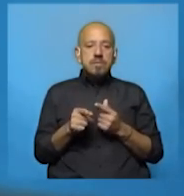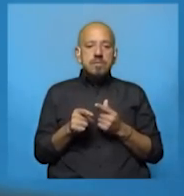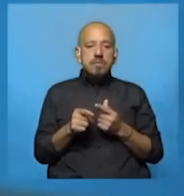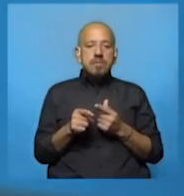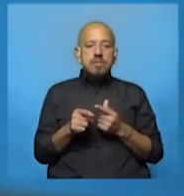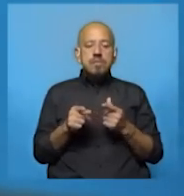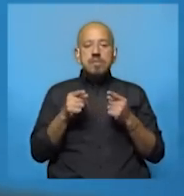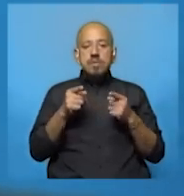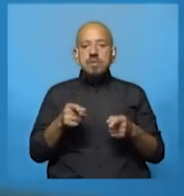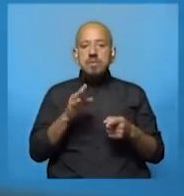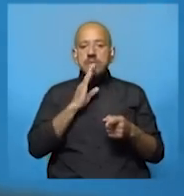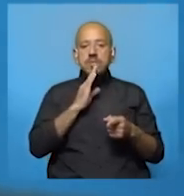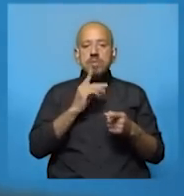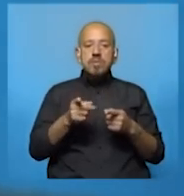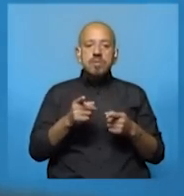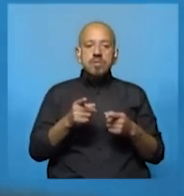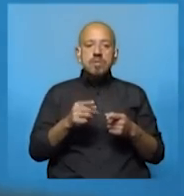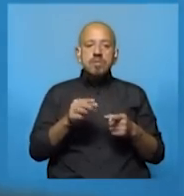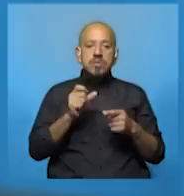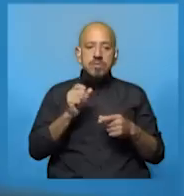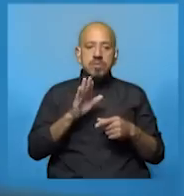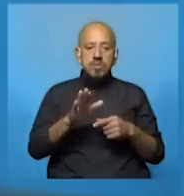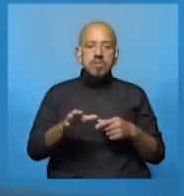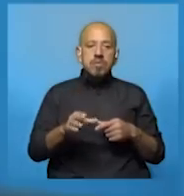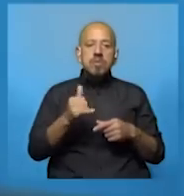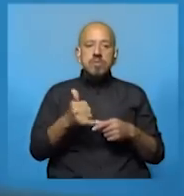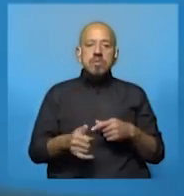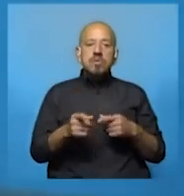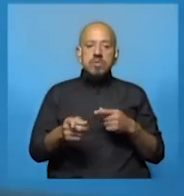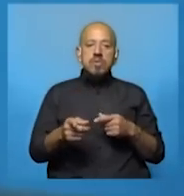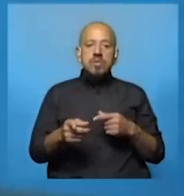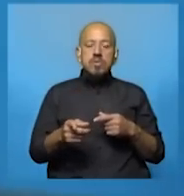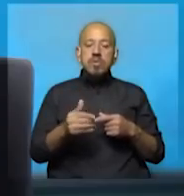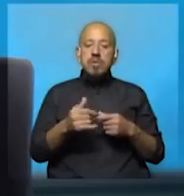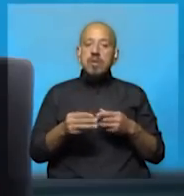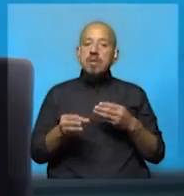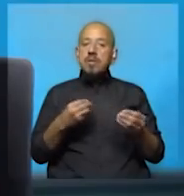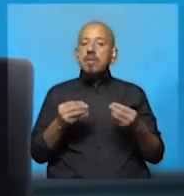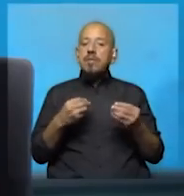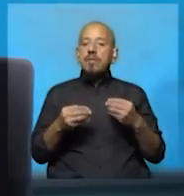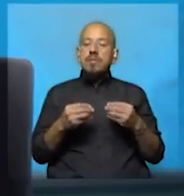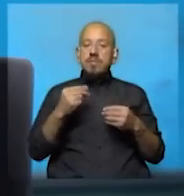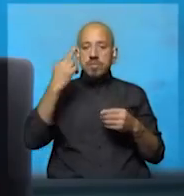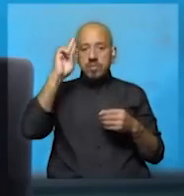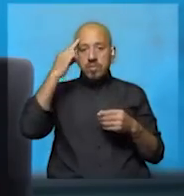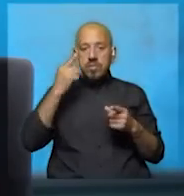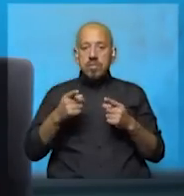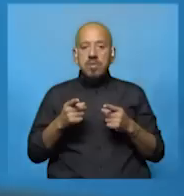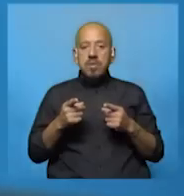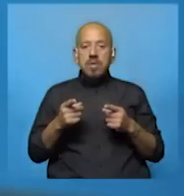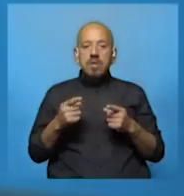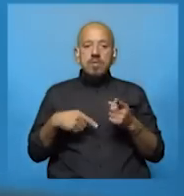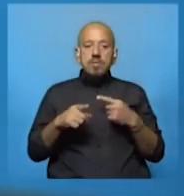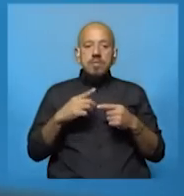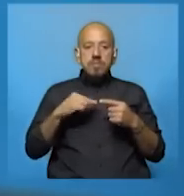no Islas digamos de Delaware por ejemplo su jurisdicción flexible Ellos tienen también la facilidades que ofrece el Uruguay No tampoco es que el